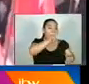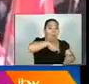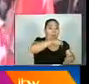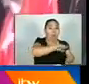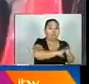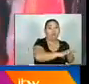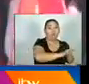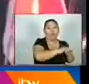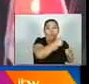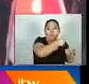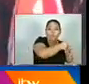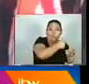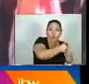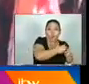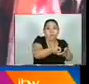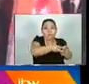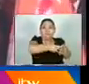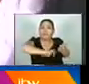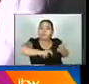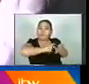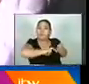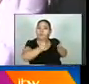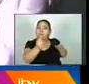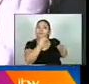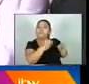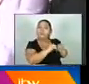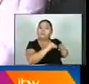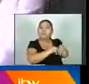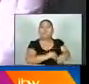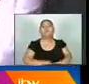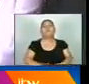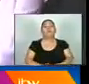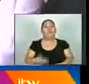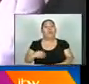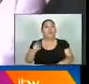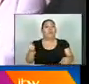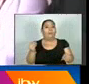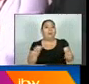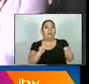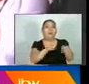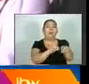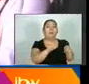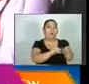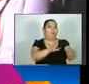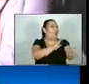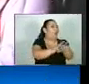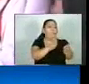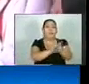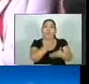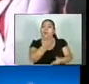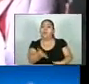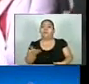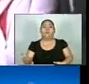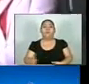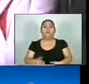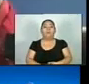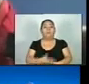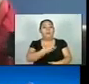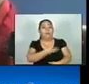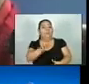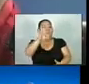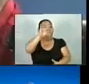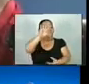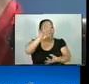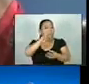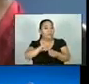personales, transferencia de fondos a cuentas internacionales, depósitos bancarios y adquisición de bienes inmuebles, haciendo